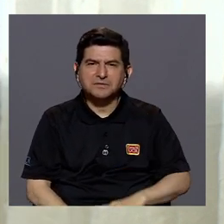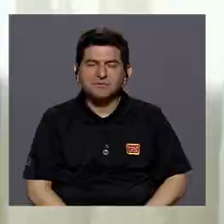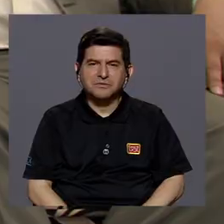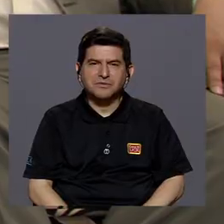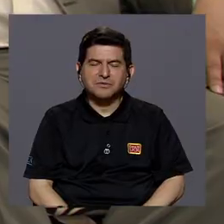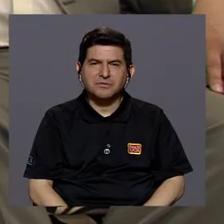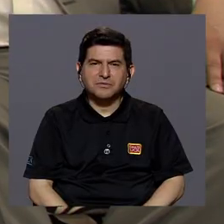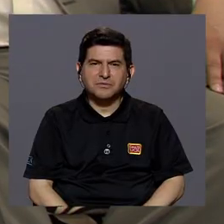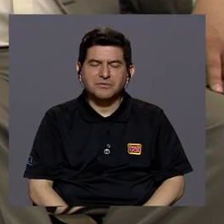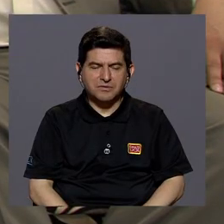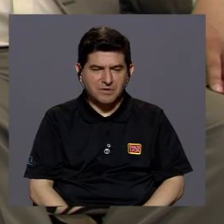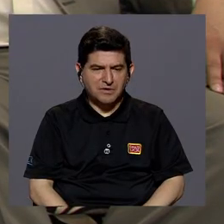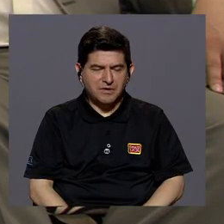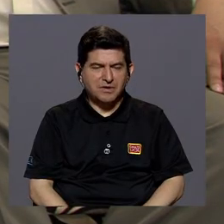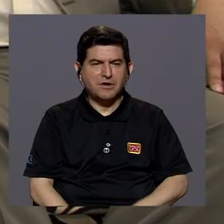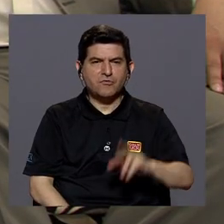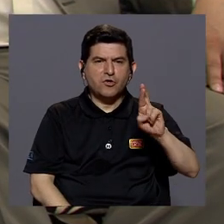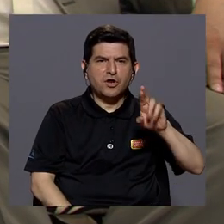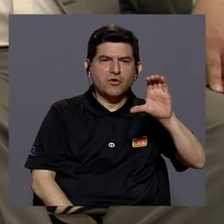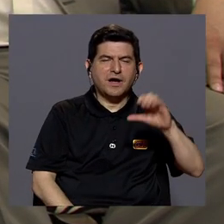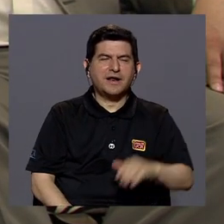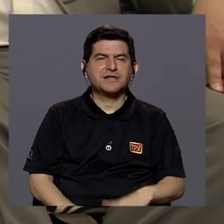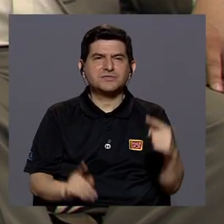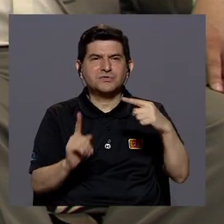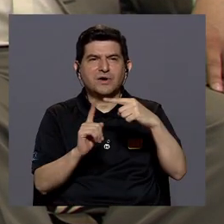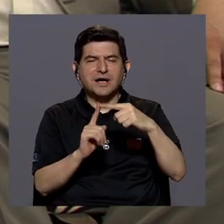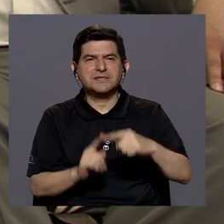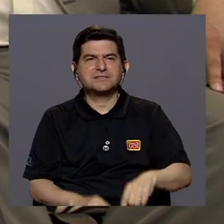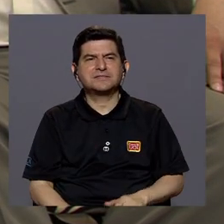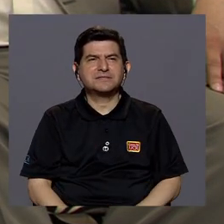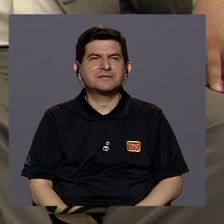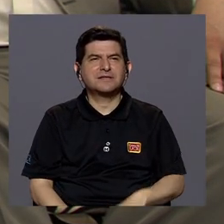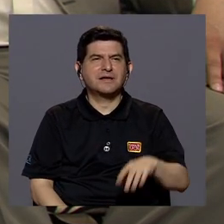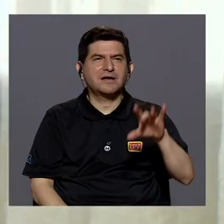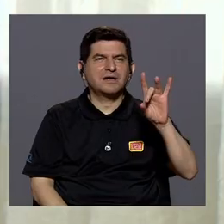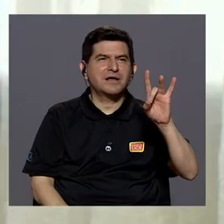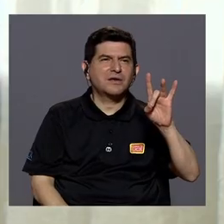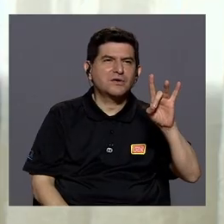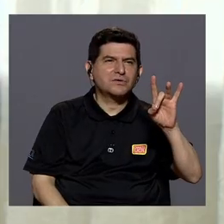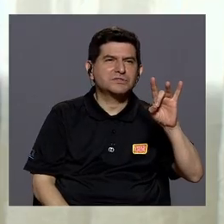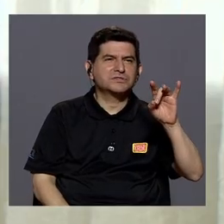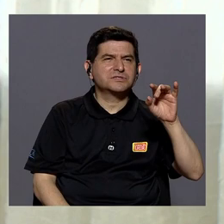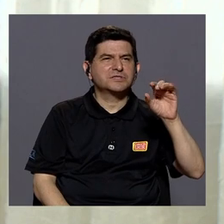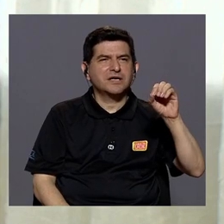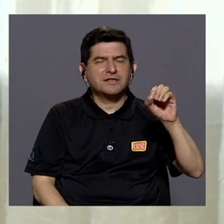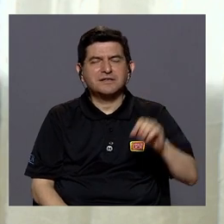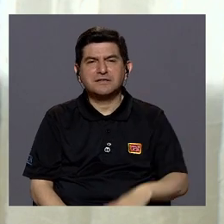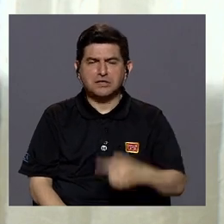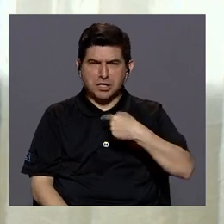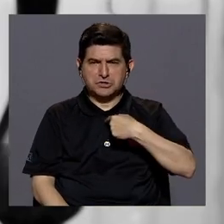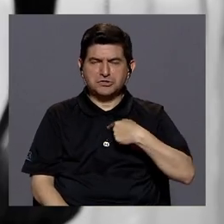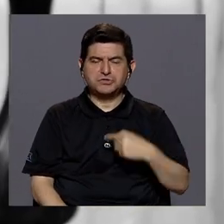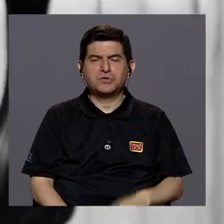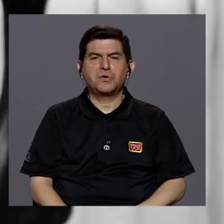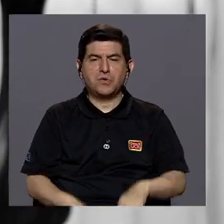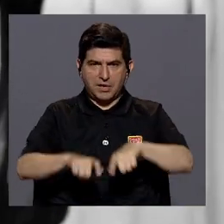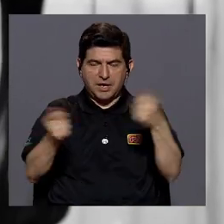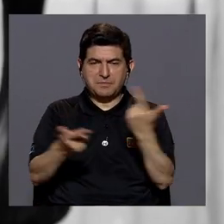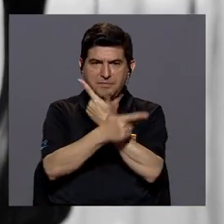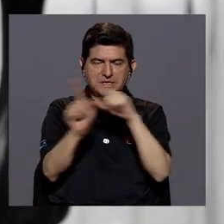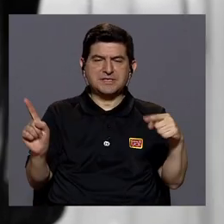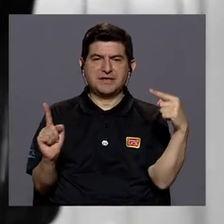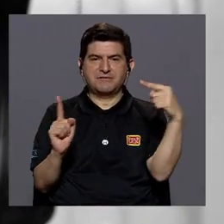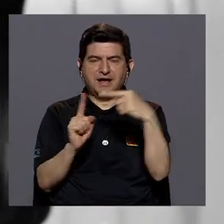Carazo fue en el 78, 80. Yo estuve igual hasta el 87 en la prensa libre,